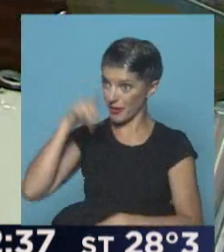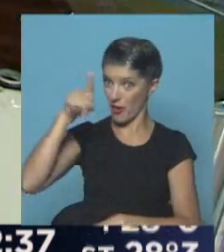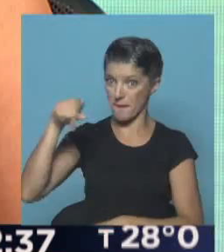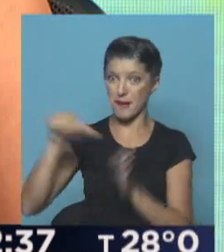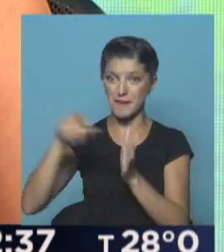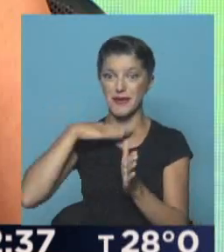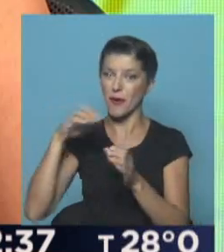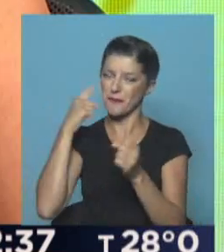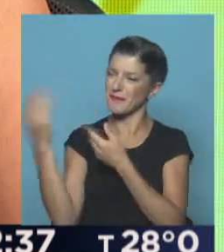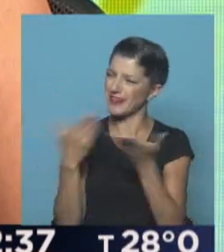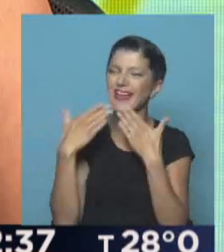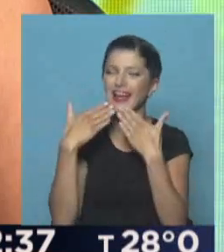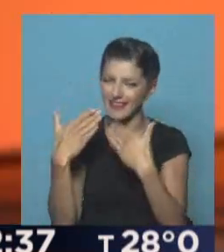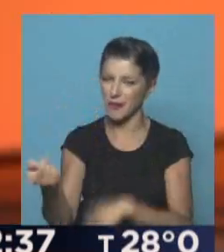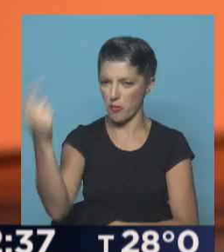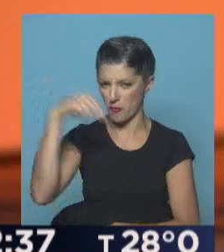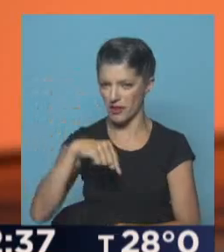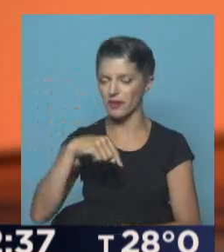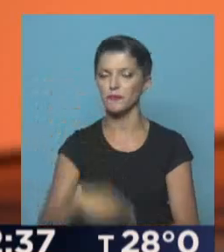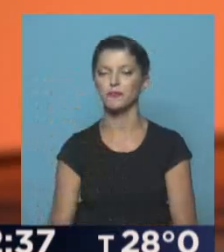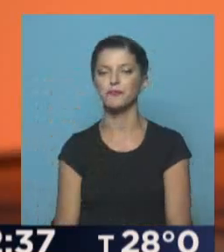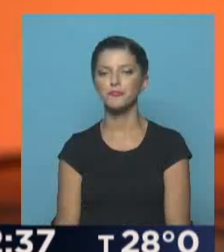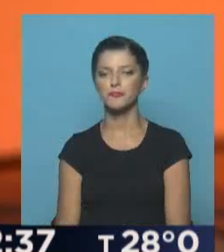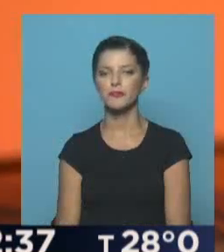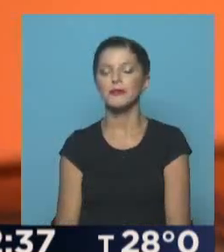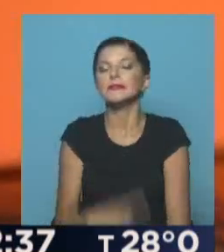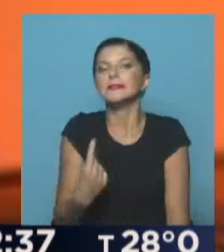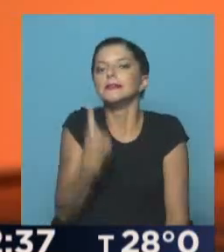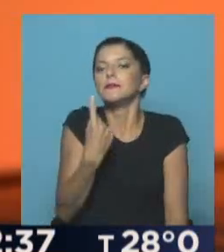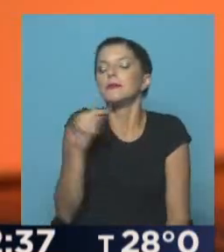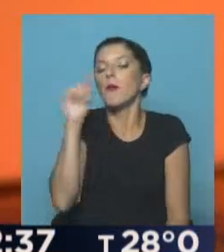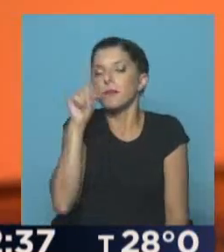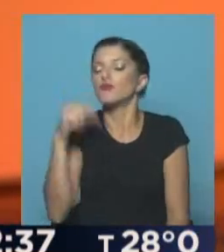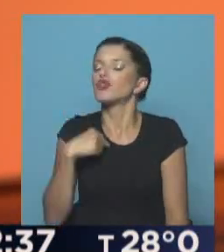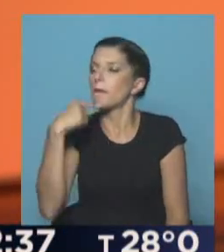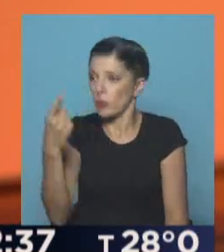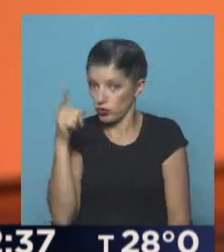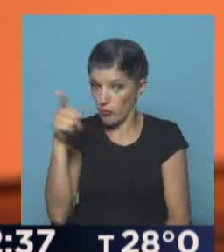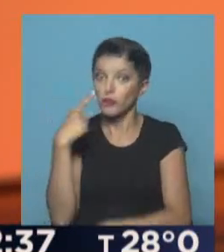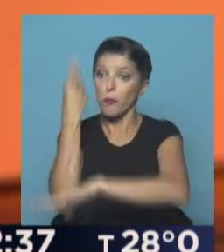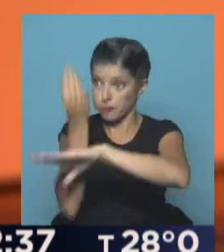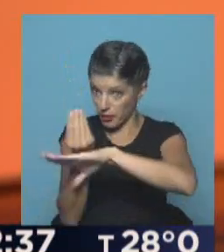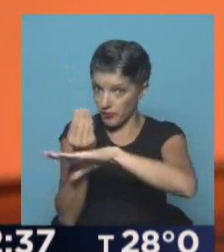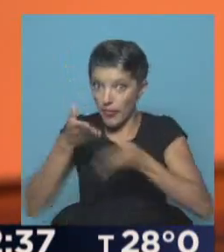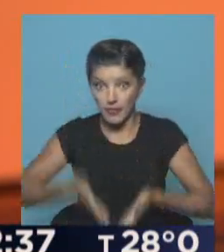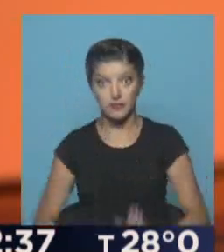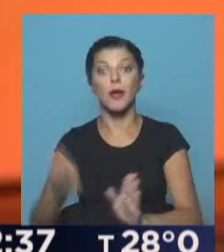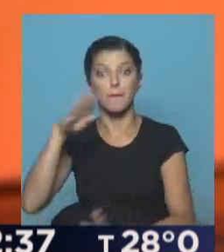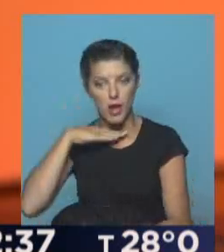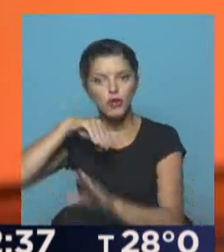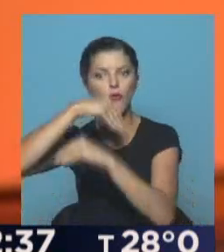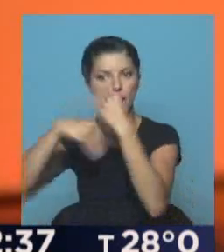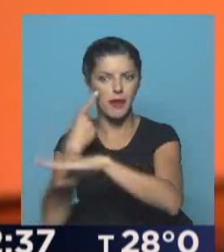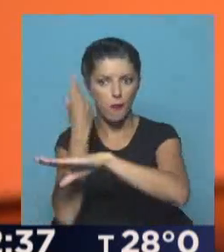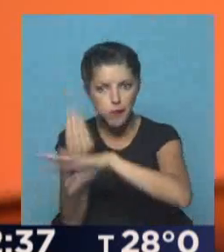bienvenida, Cecilia, muchas gracias por estar con nosotros. Y la primera pregunta que surge es, venís de México, sos mexicana, tenés tu familia ahí, pudiste